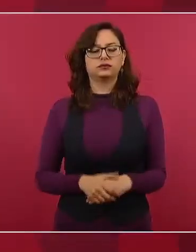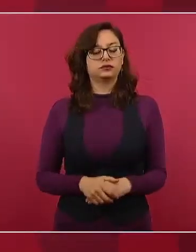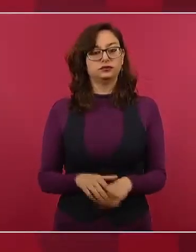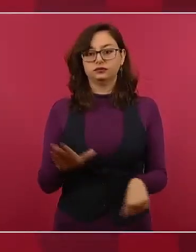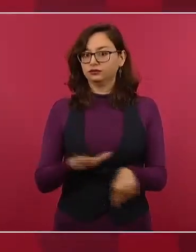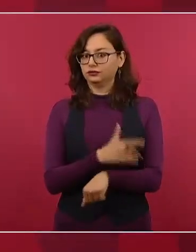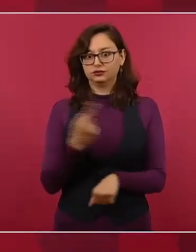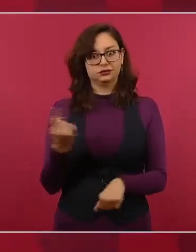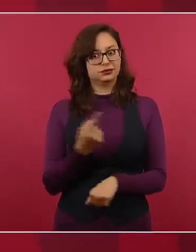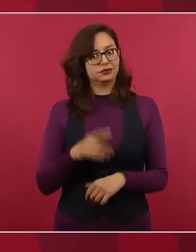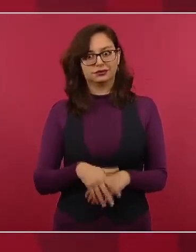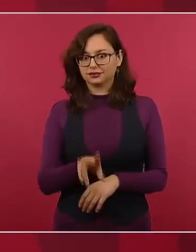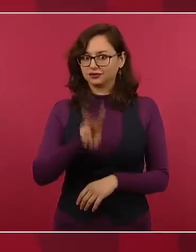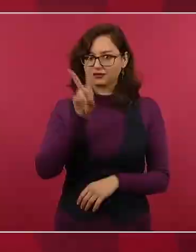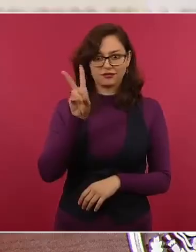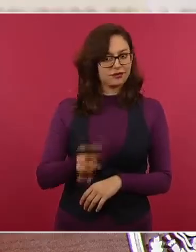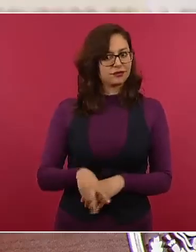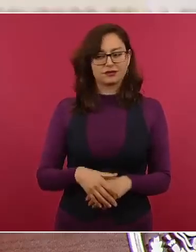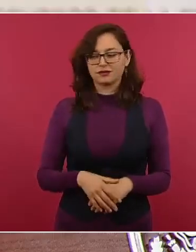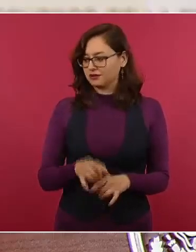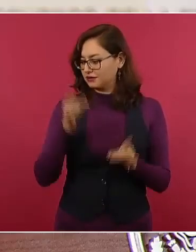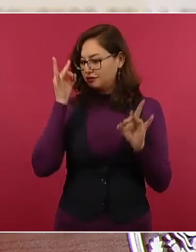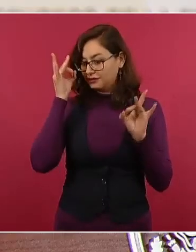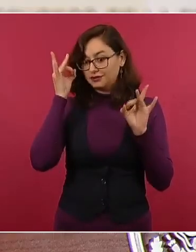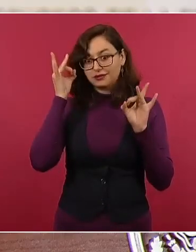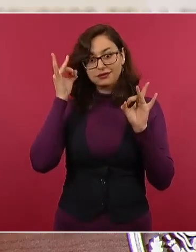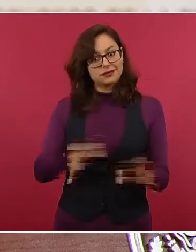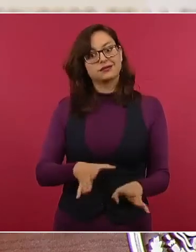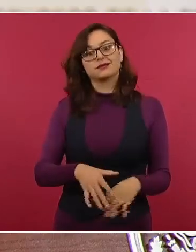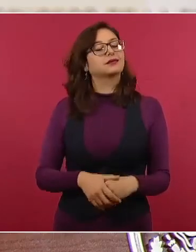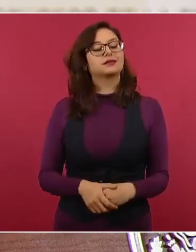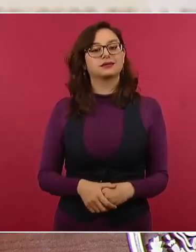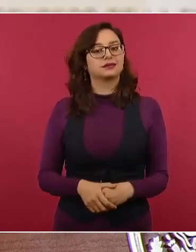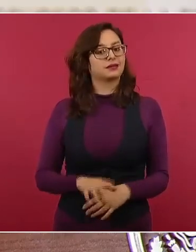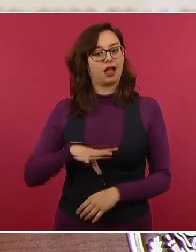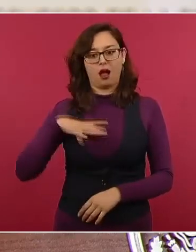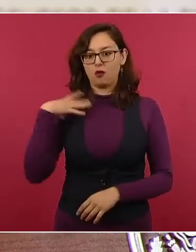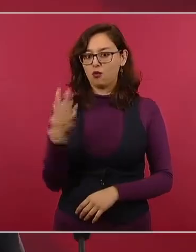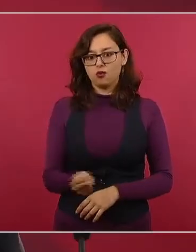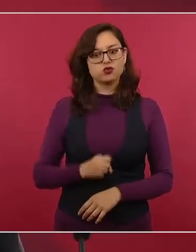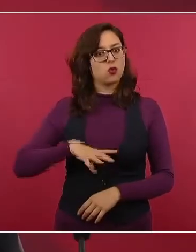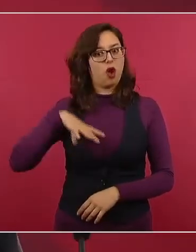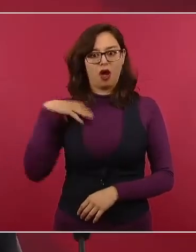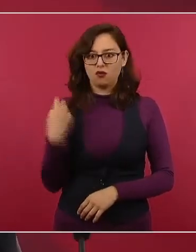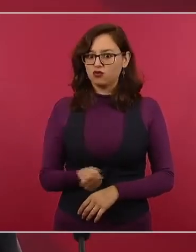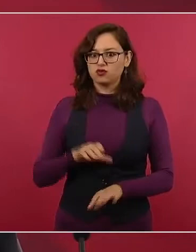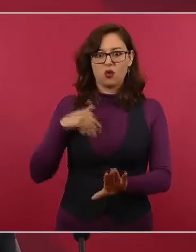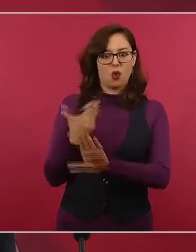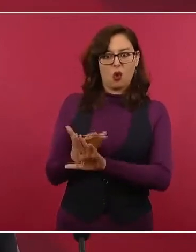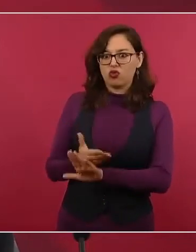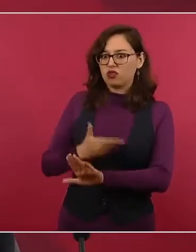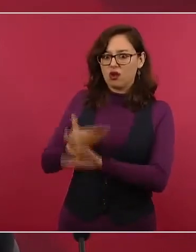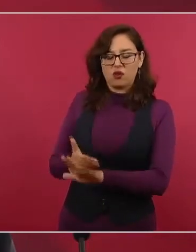porque ya, como ya abusan, o sea,